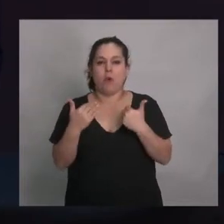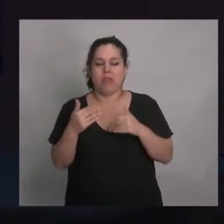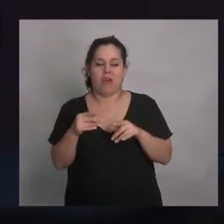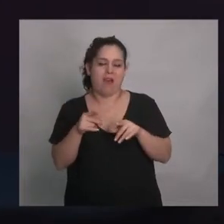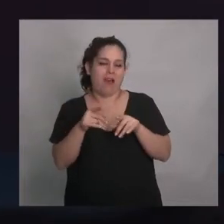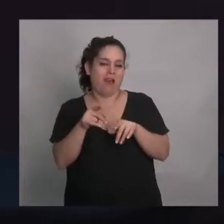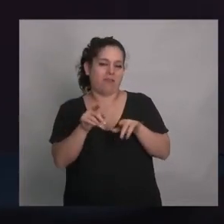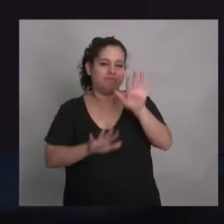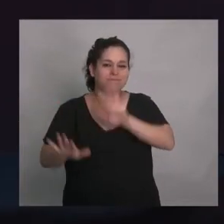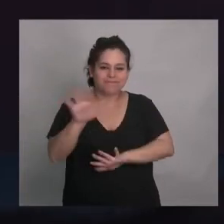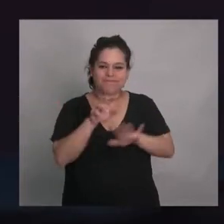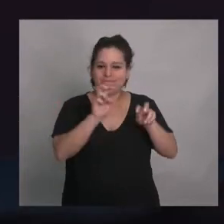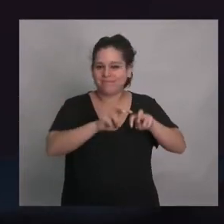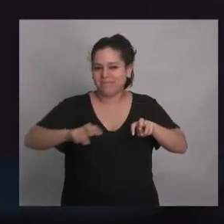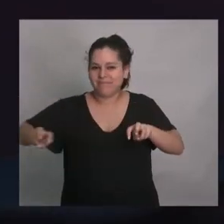permanecer